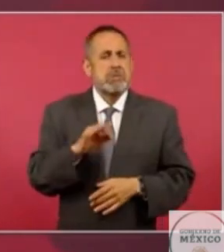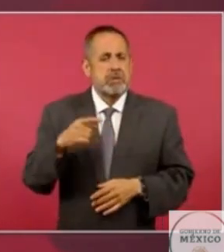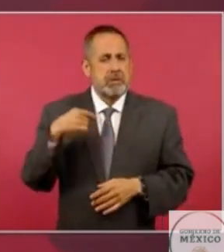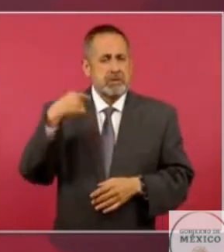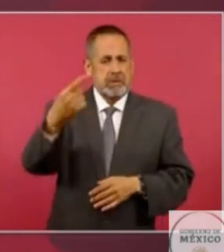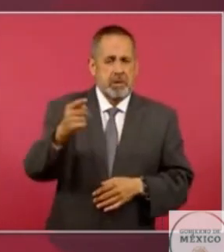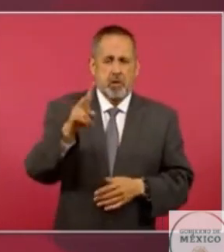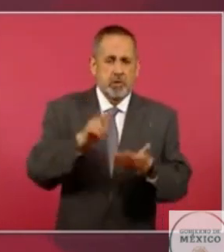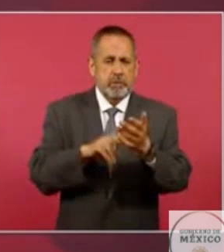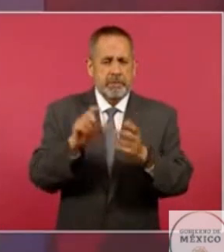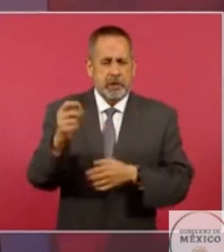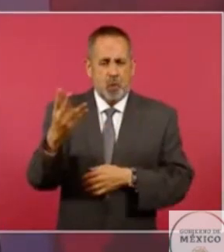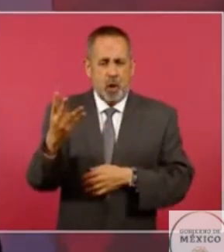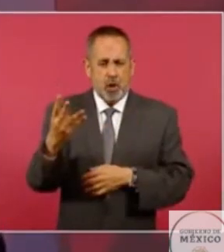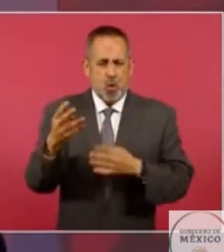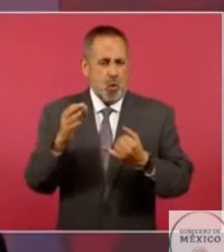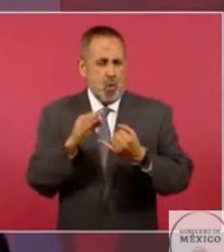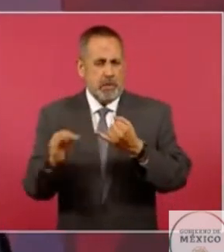del sexenio